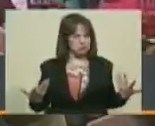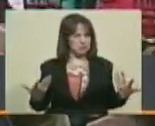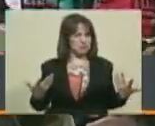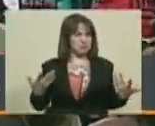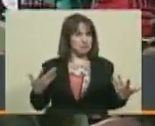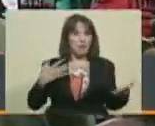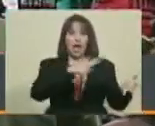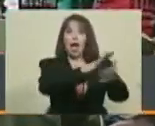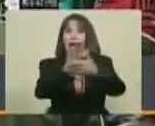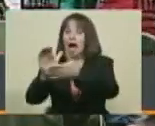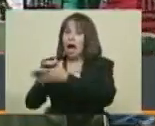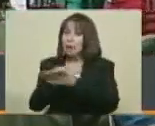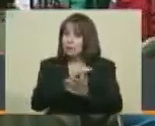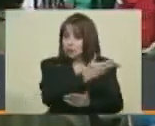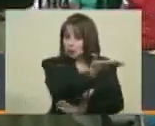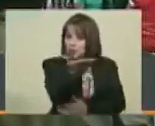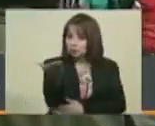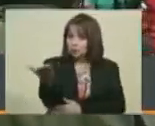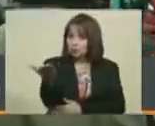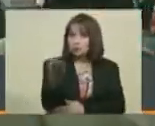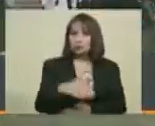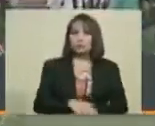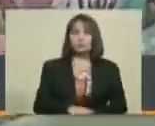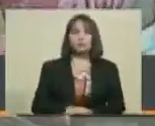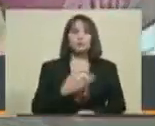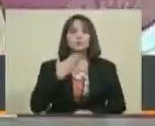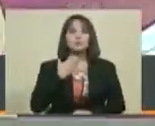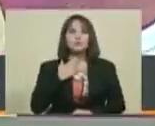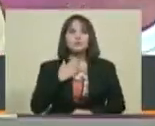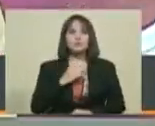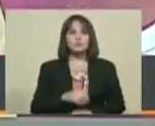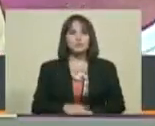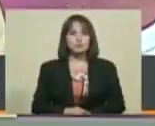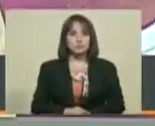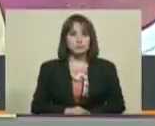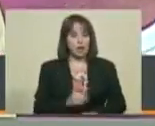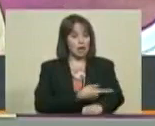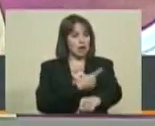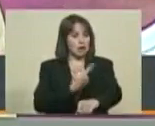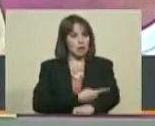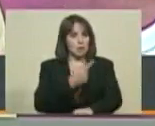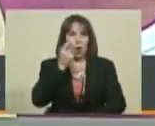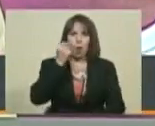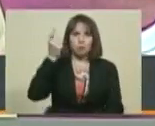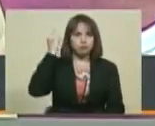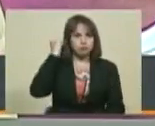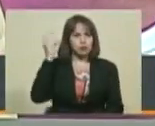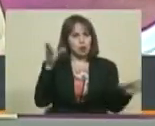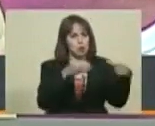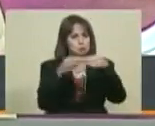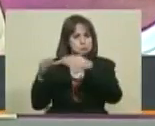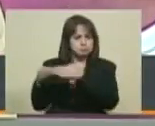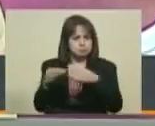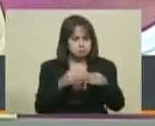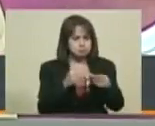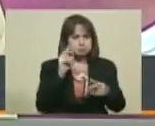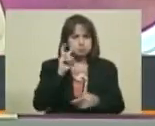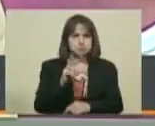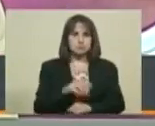queridos compañeros, camaradas, hermanos y hermanas de clase,